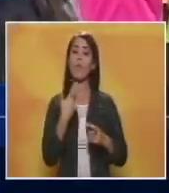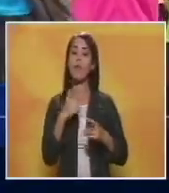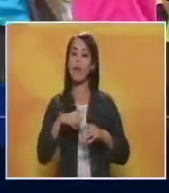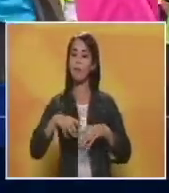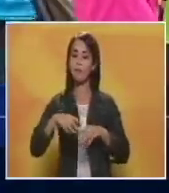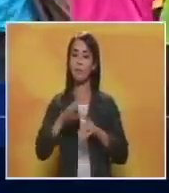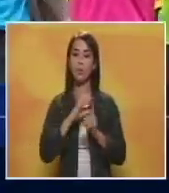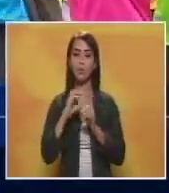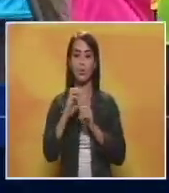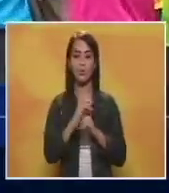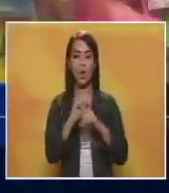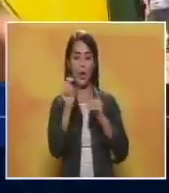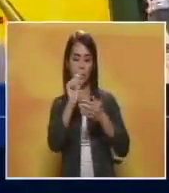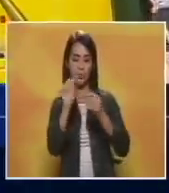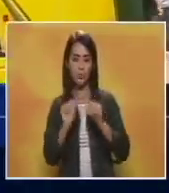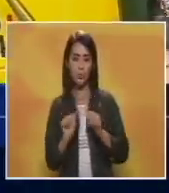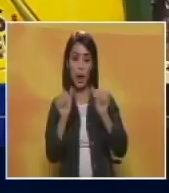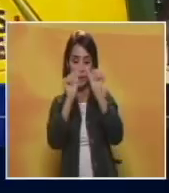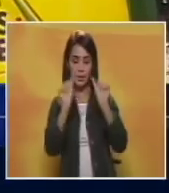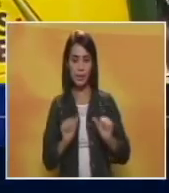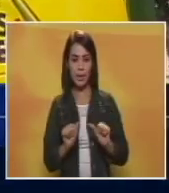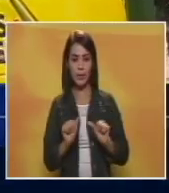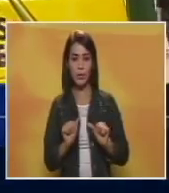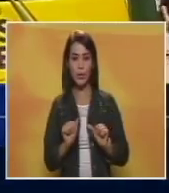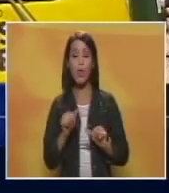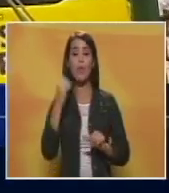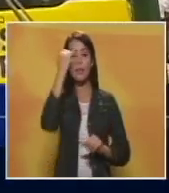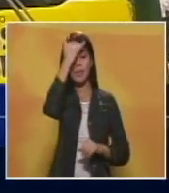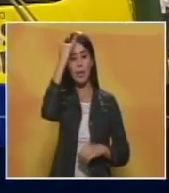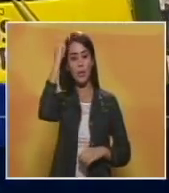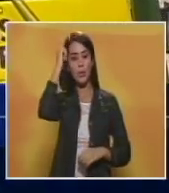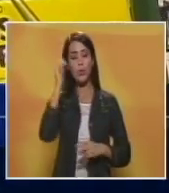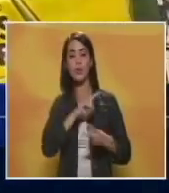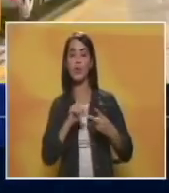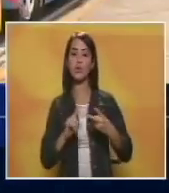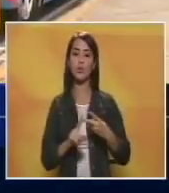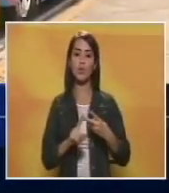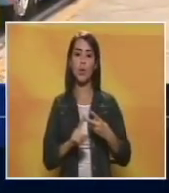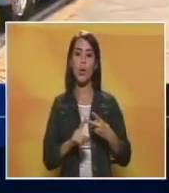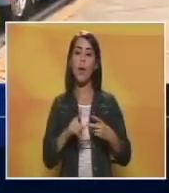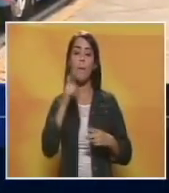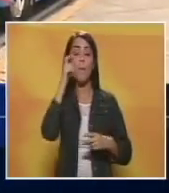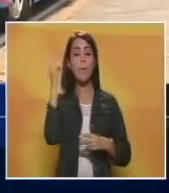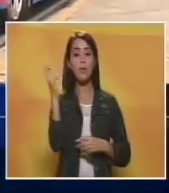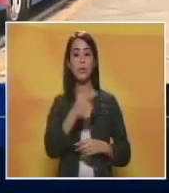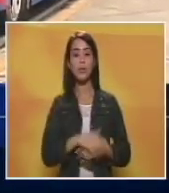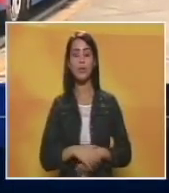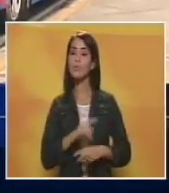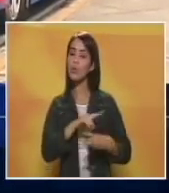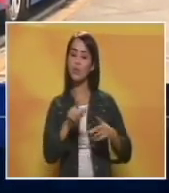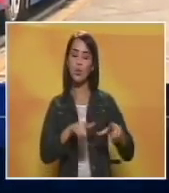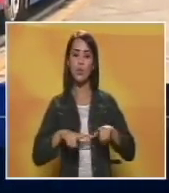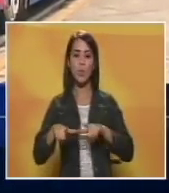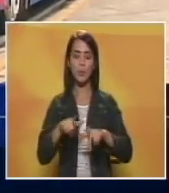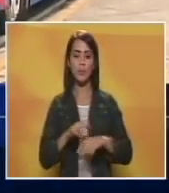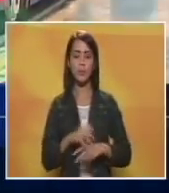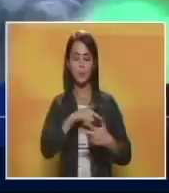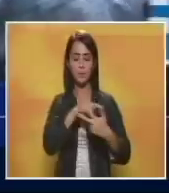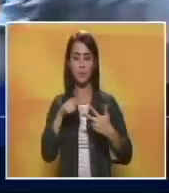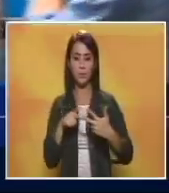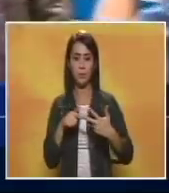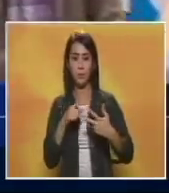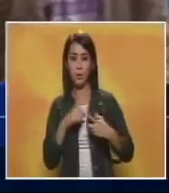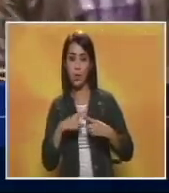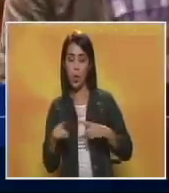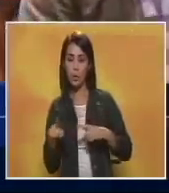a los artesanos de Yaracuy por la cestería de Guama y estuvo presente también en la población de Sabana Larga y Yaritagua. Por su parte, la